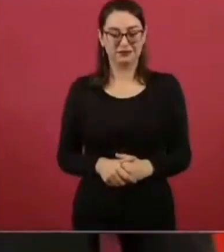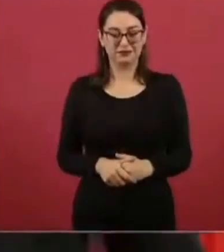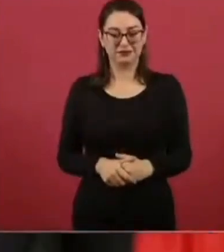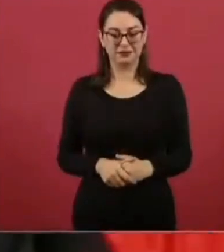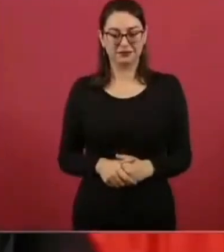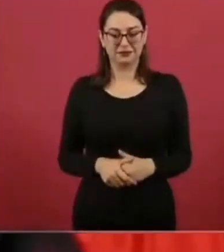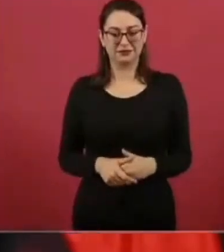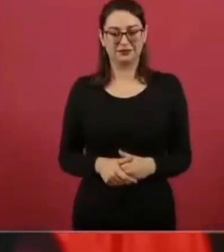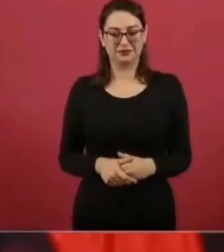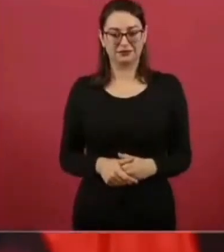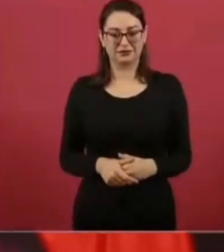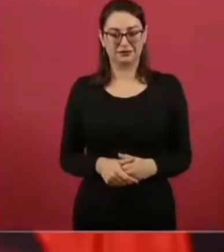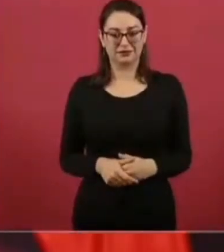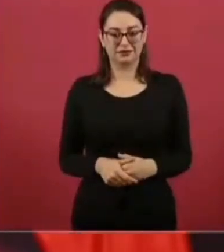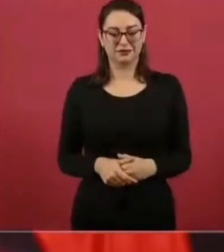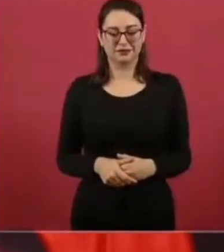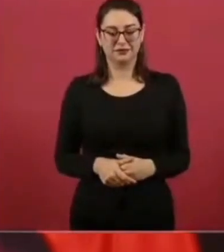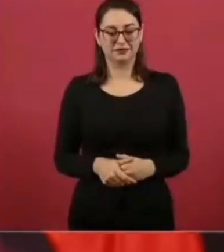saber